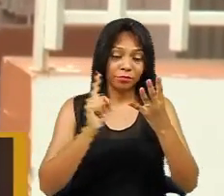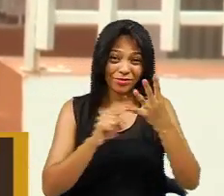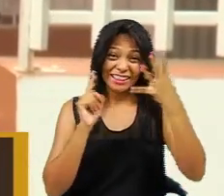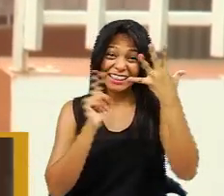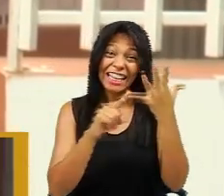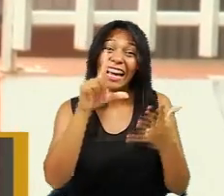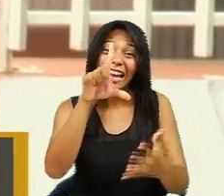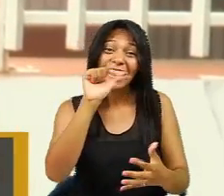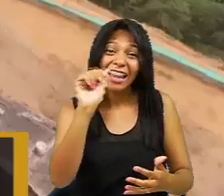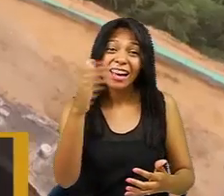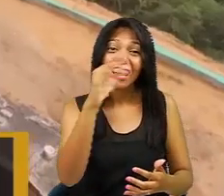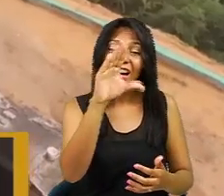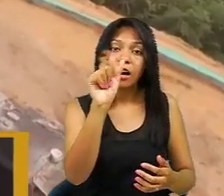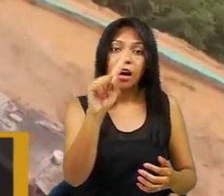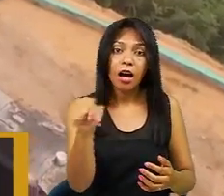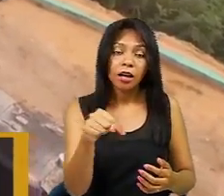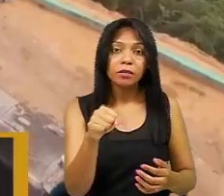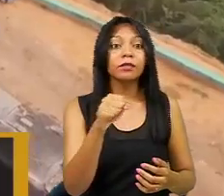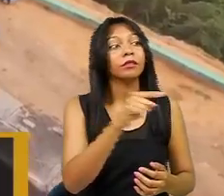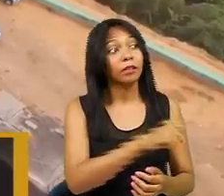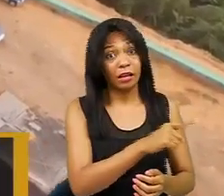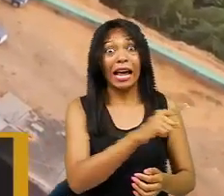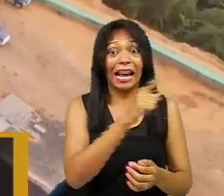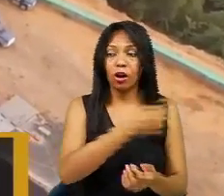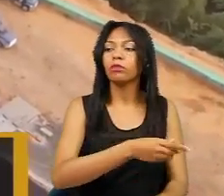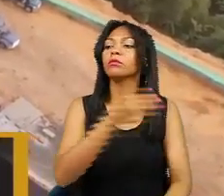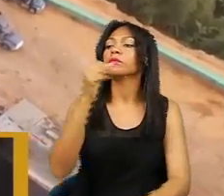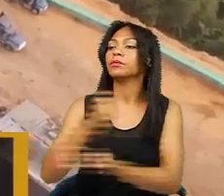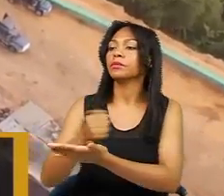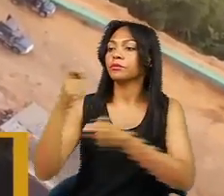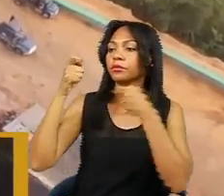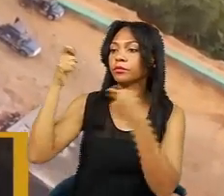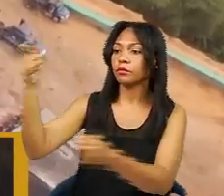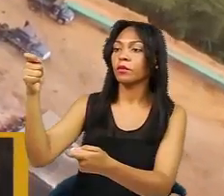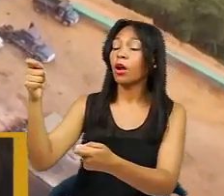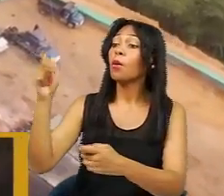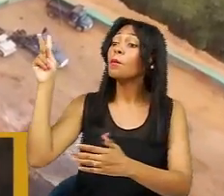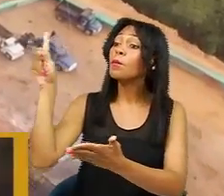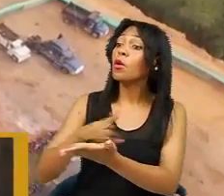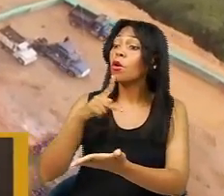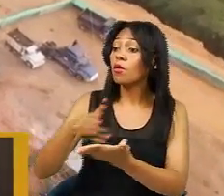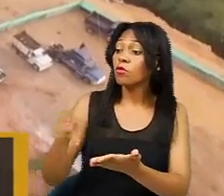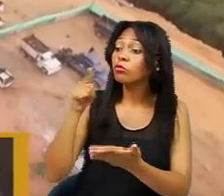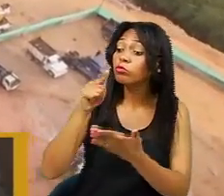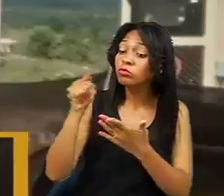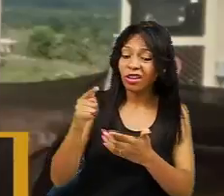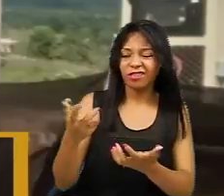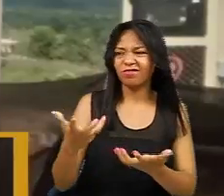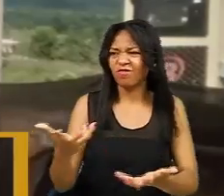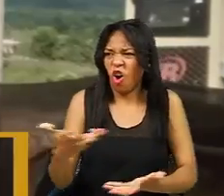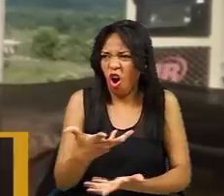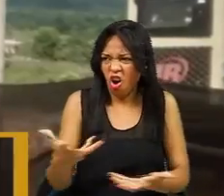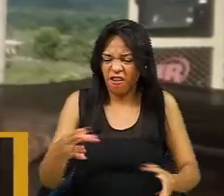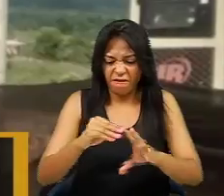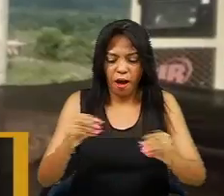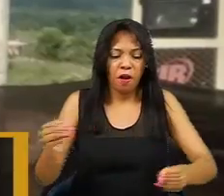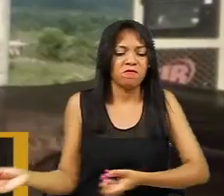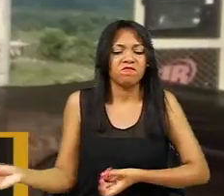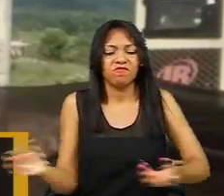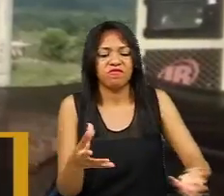la CAS le prohibió a este señor que siguiera arrojando escombros a esta zona